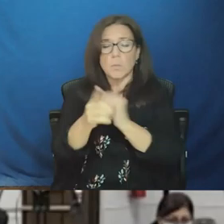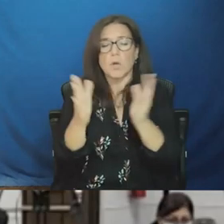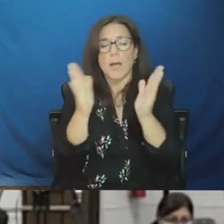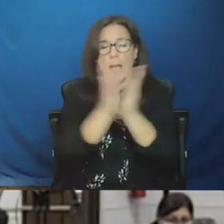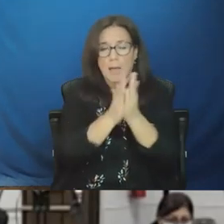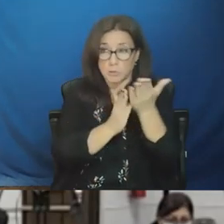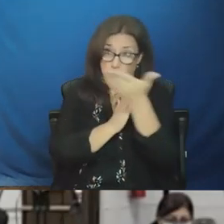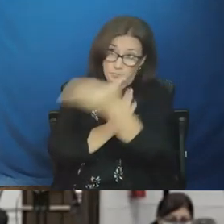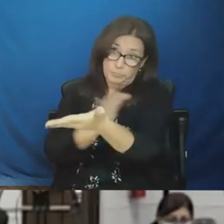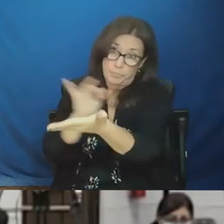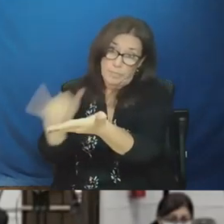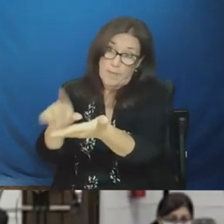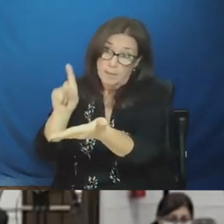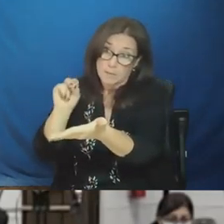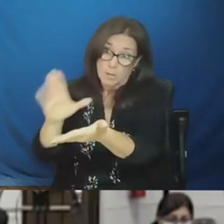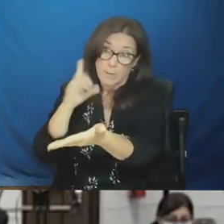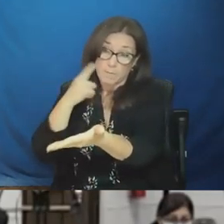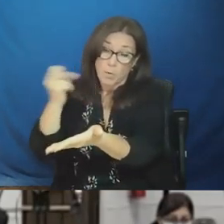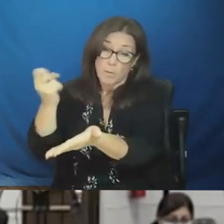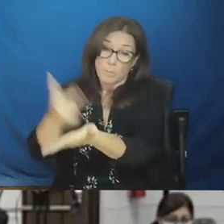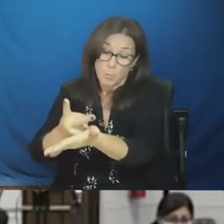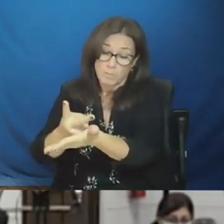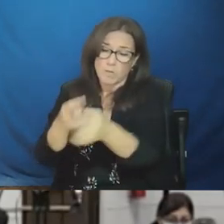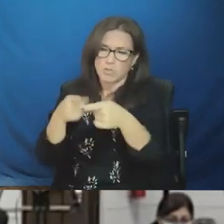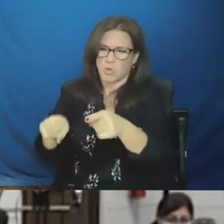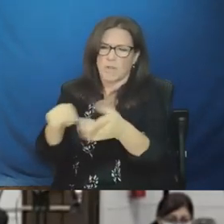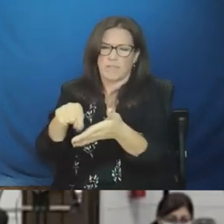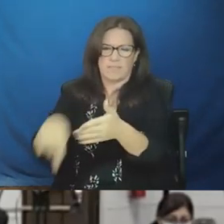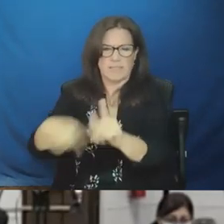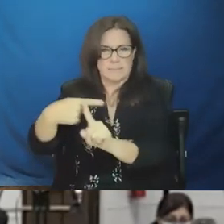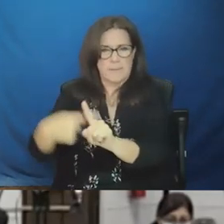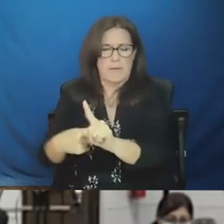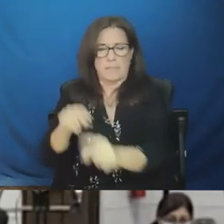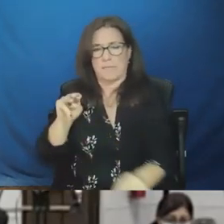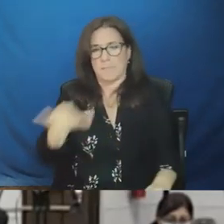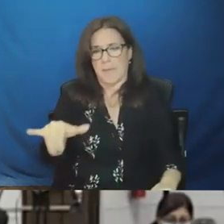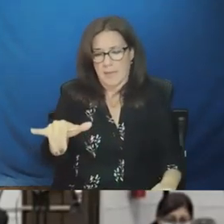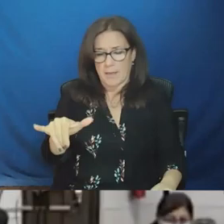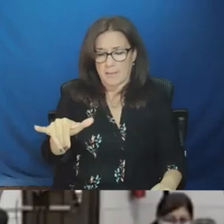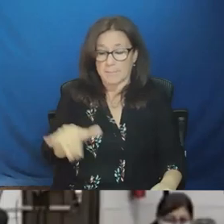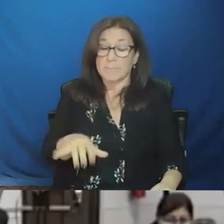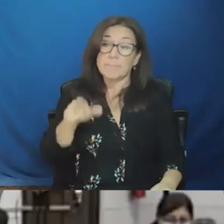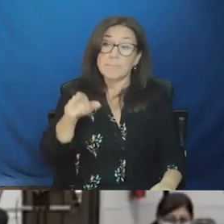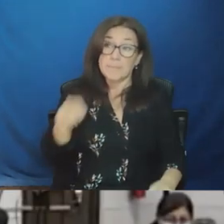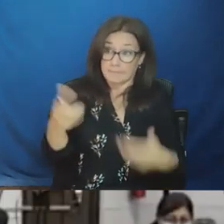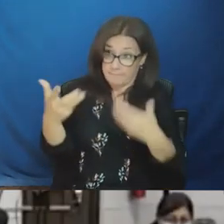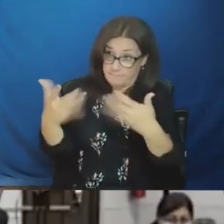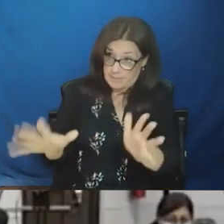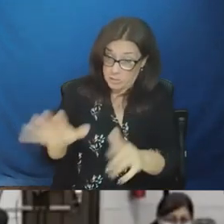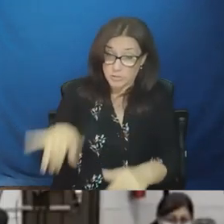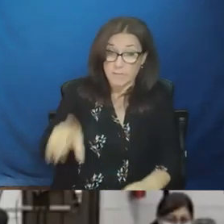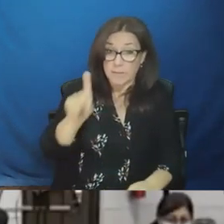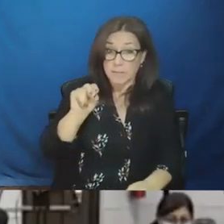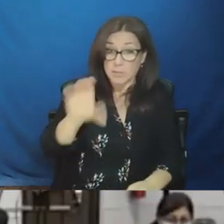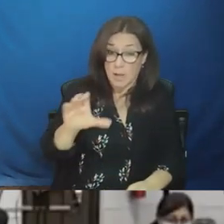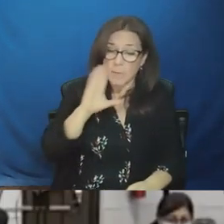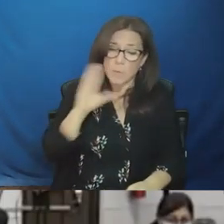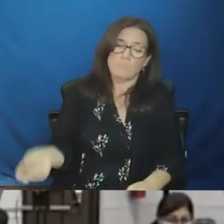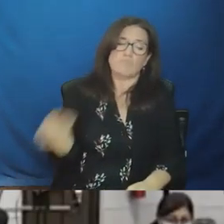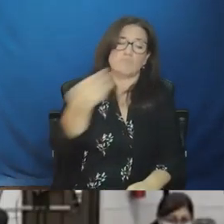y se les pidió a todos los distritos que tomaran este documento y que se lo presentaran a su consejo para ser aprobado en el mes de mayo